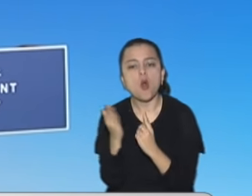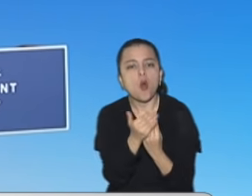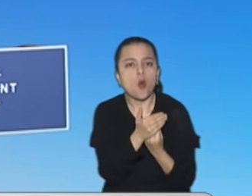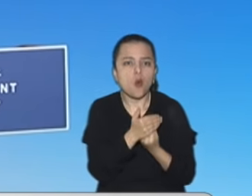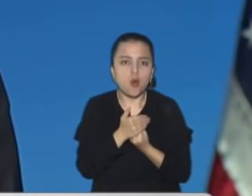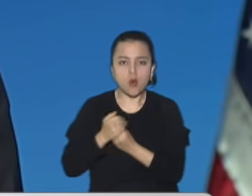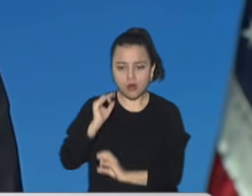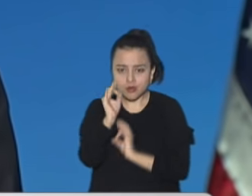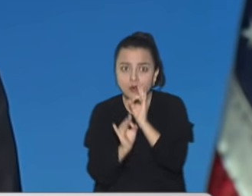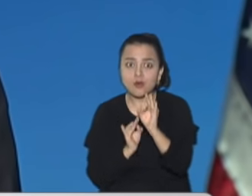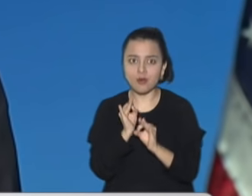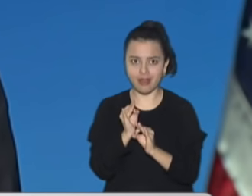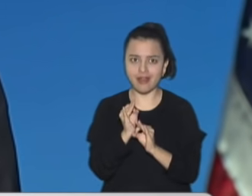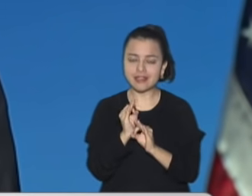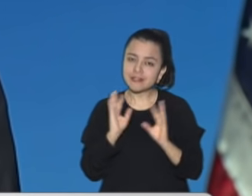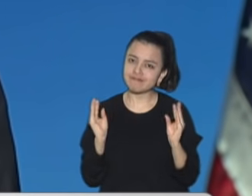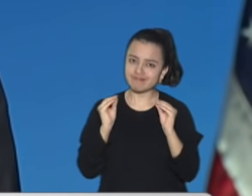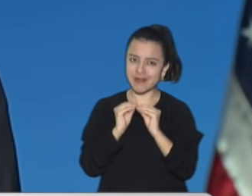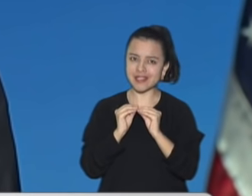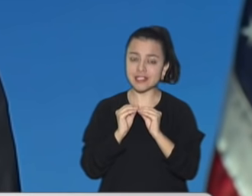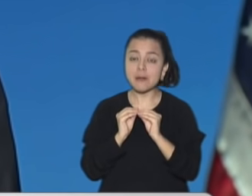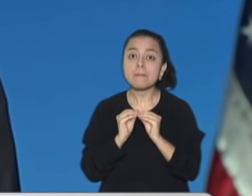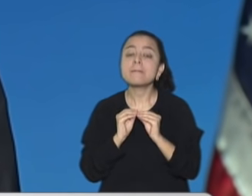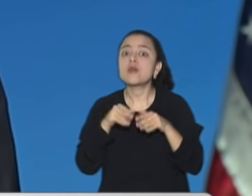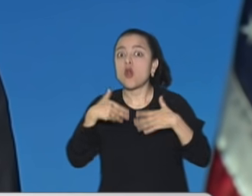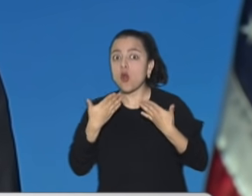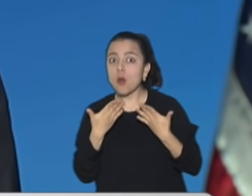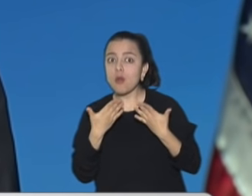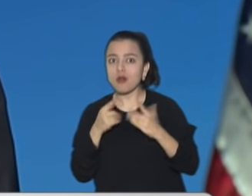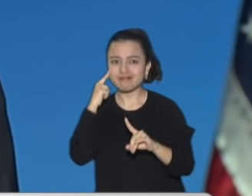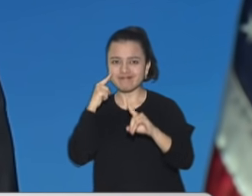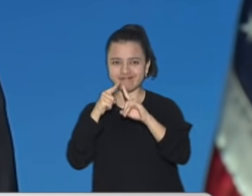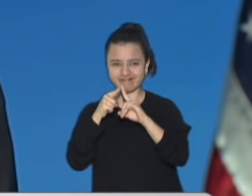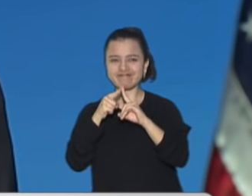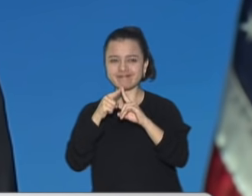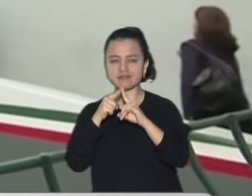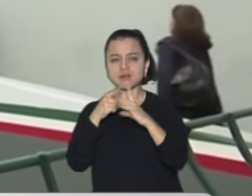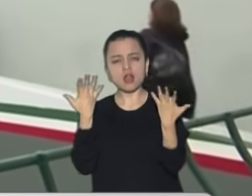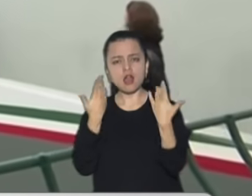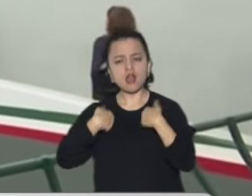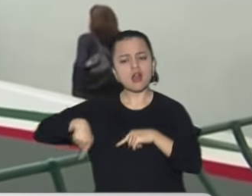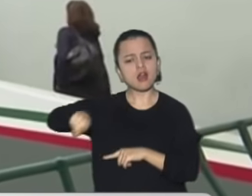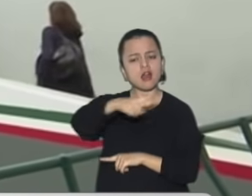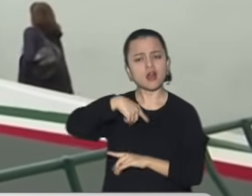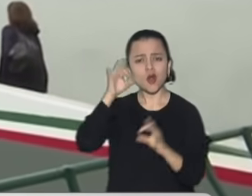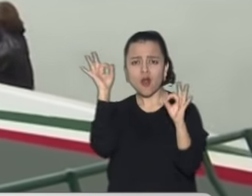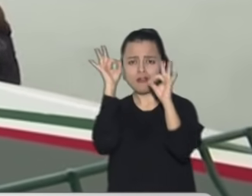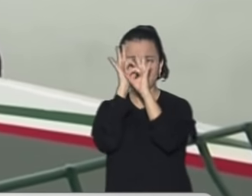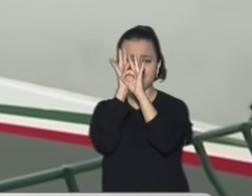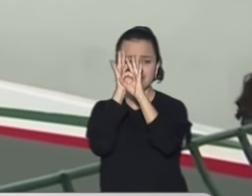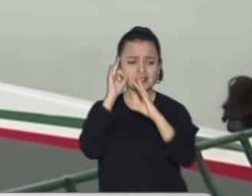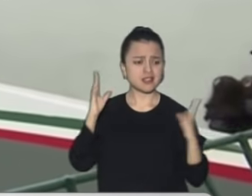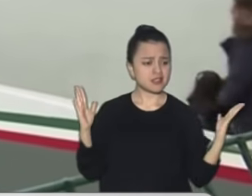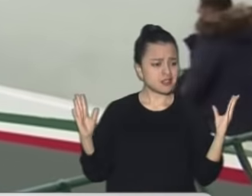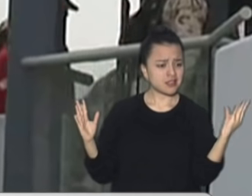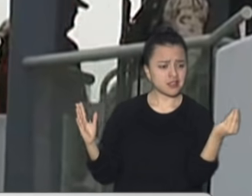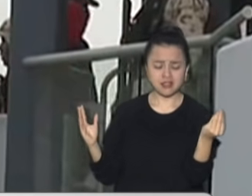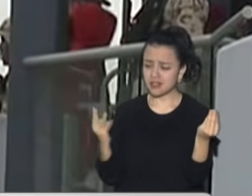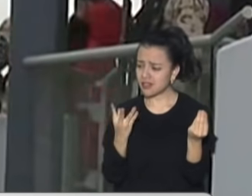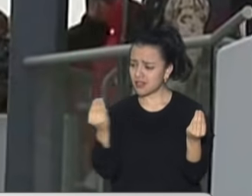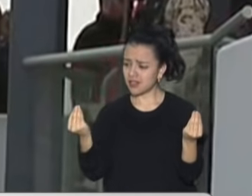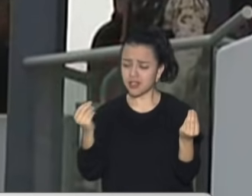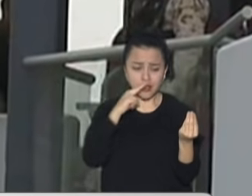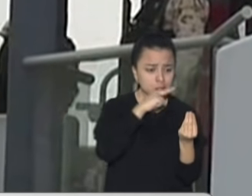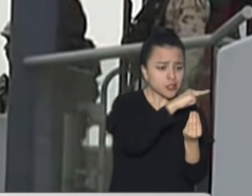estadounidenses. También se espera que el nuevo mandatario tenga como objetivo la reunificación de familias separadas en la frontera con México